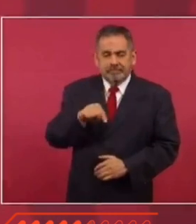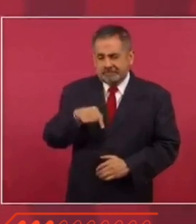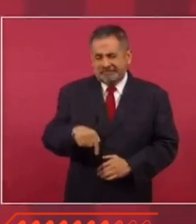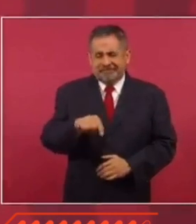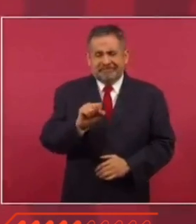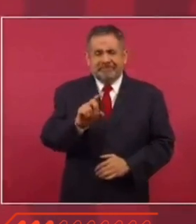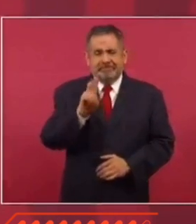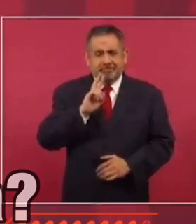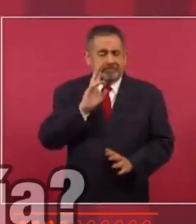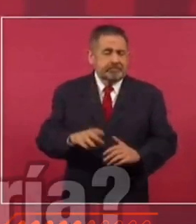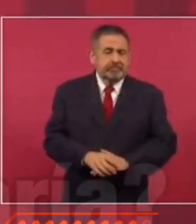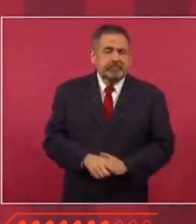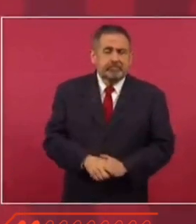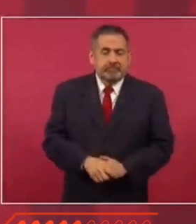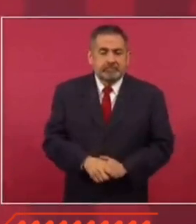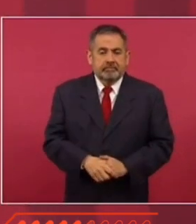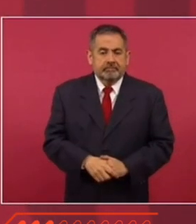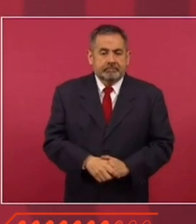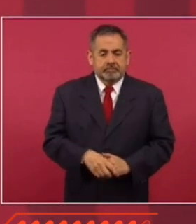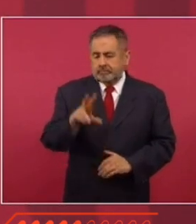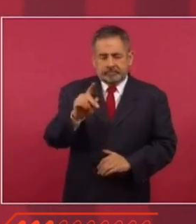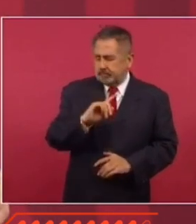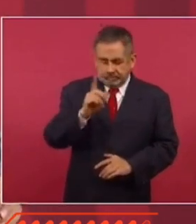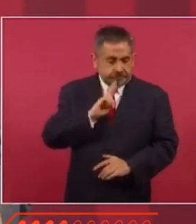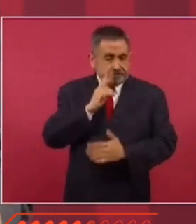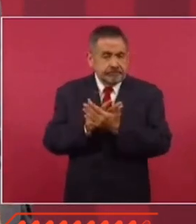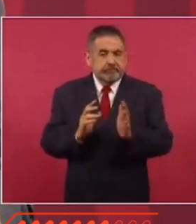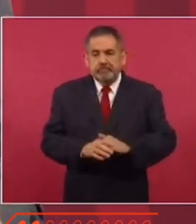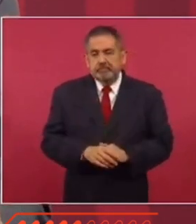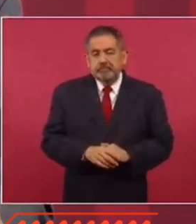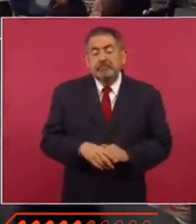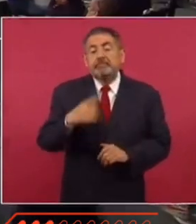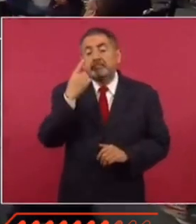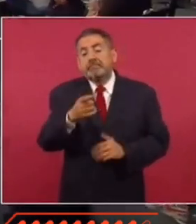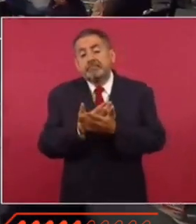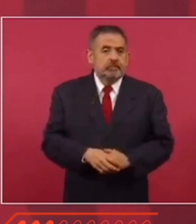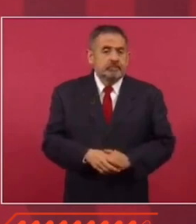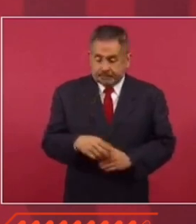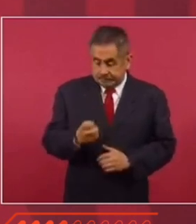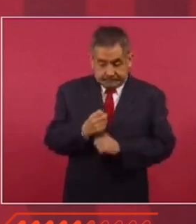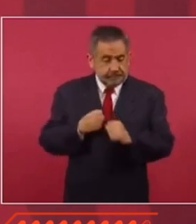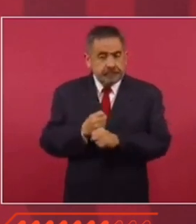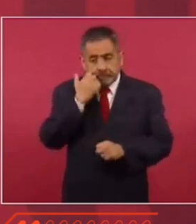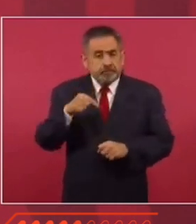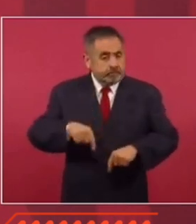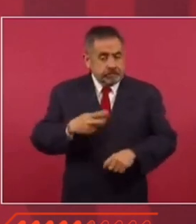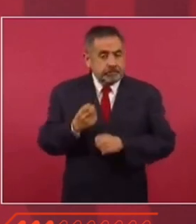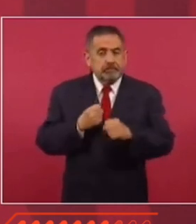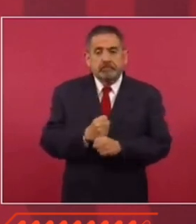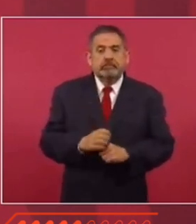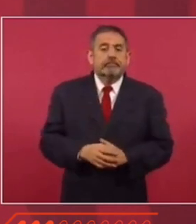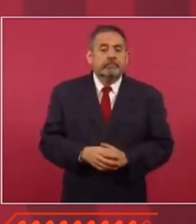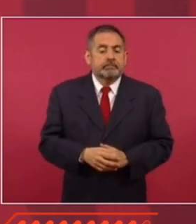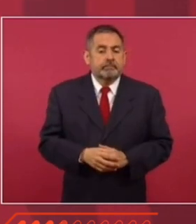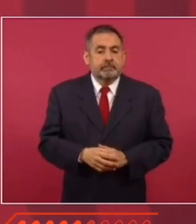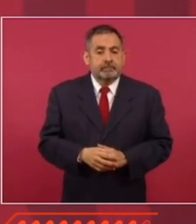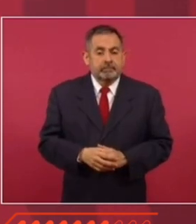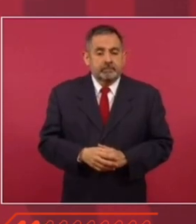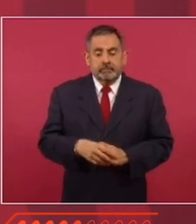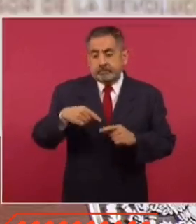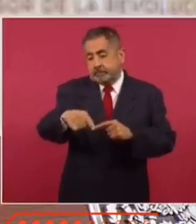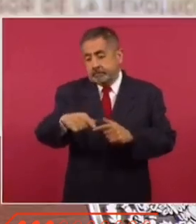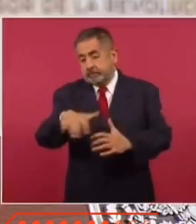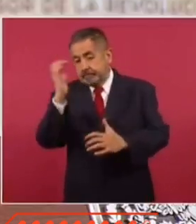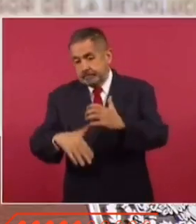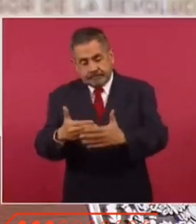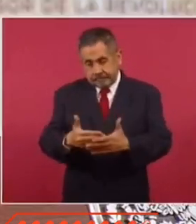semana. ¿Rechacen primero la constitucional? No, la voy a mandar. Si es que... No, ¿para qué espero? Yo quiero que antes de que termine el